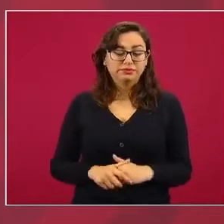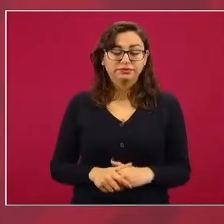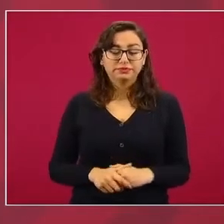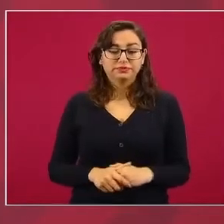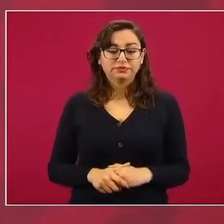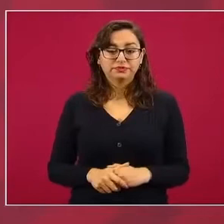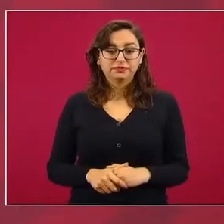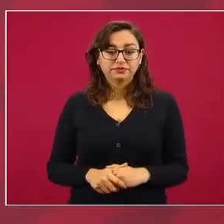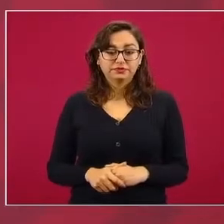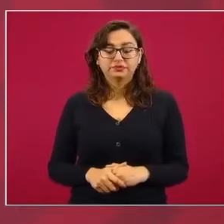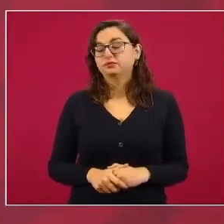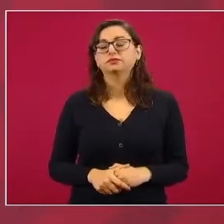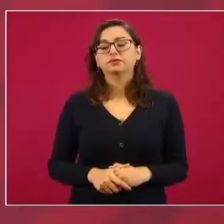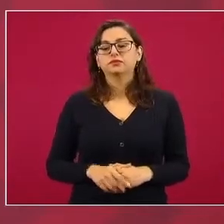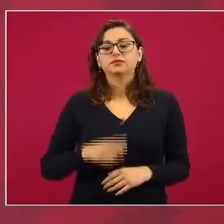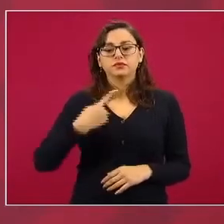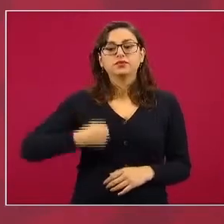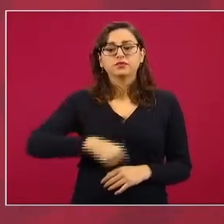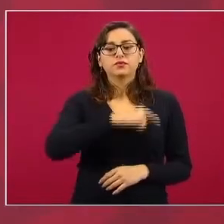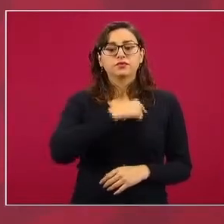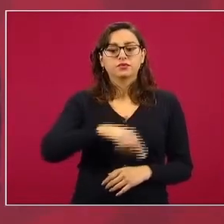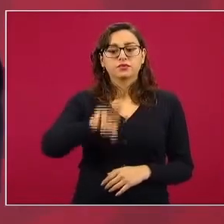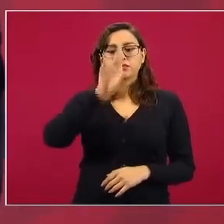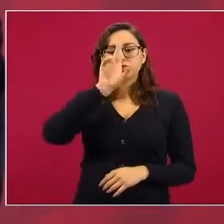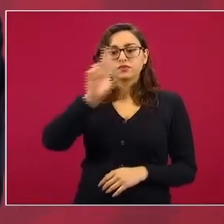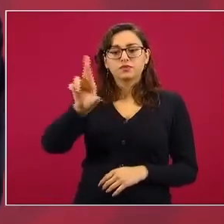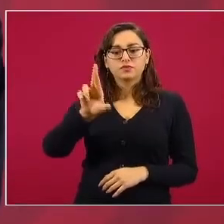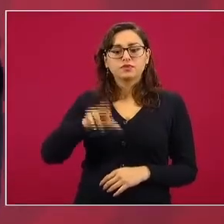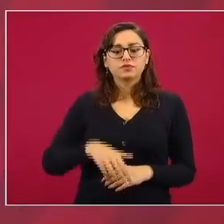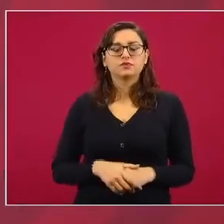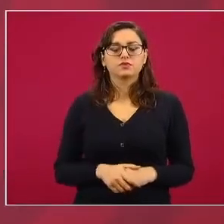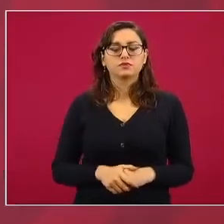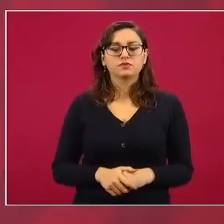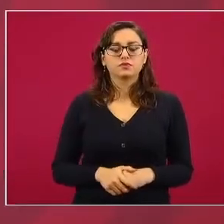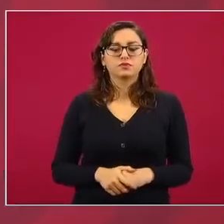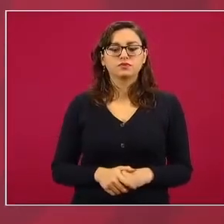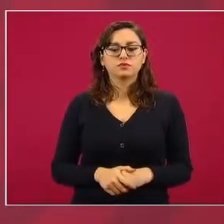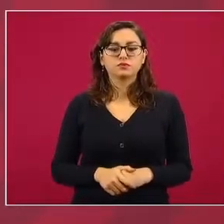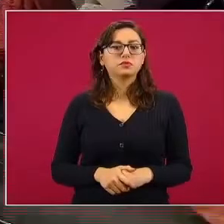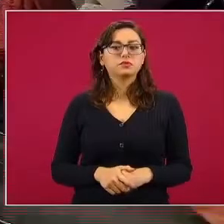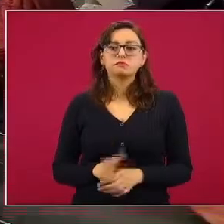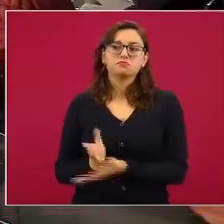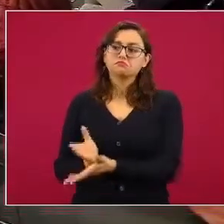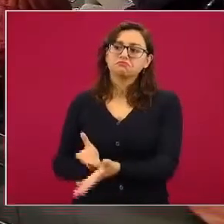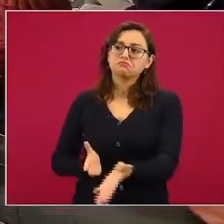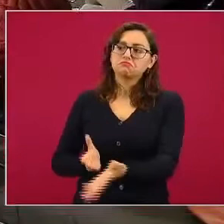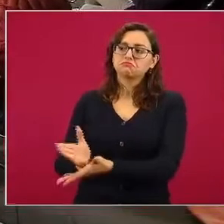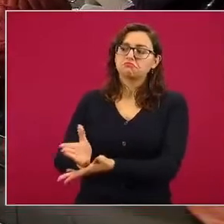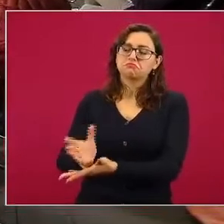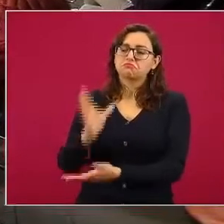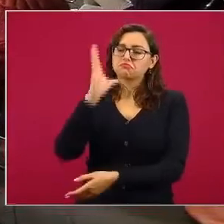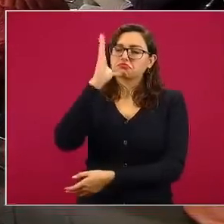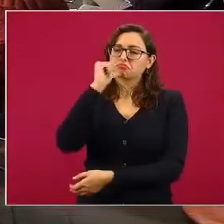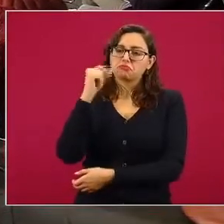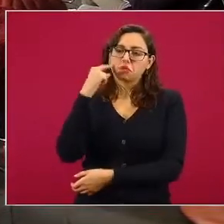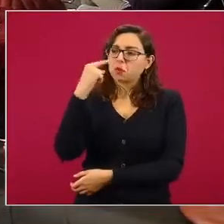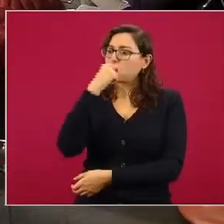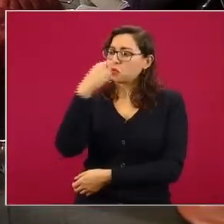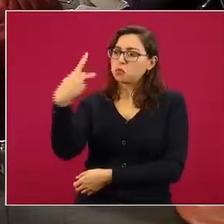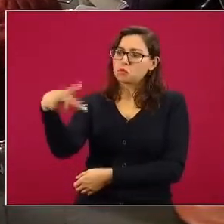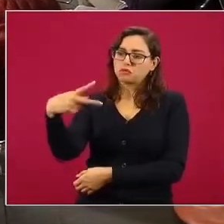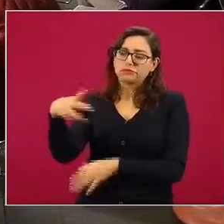Nosotros somos respetuosos del principio de no intervención y de autodeterminación de los